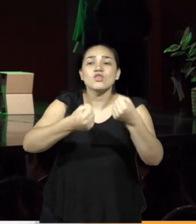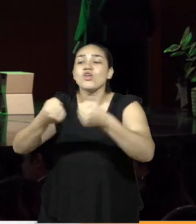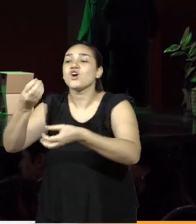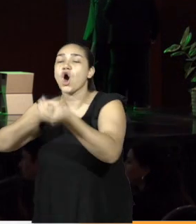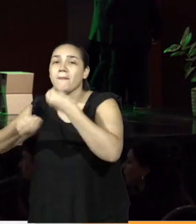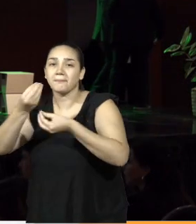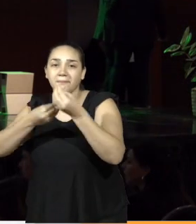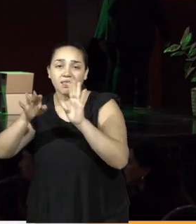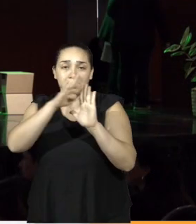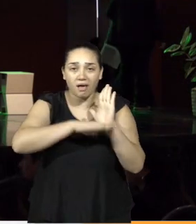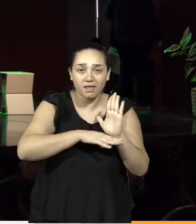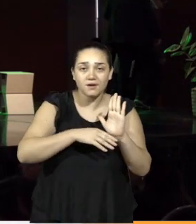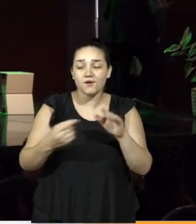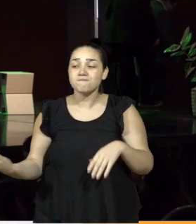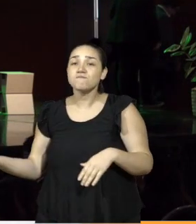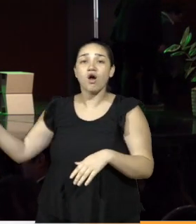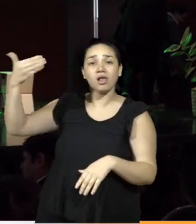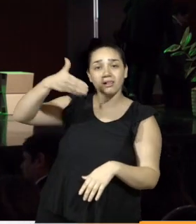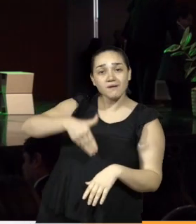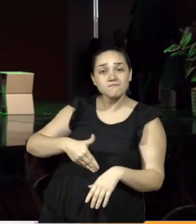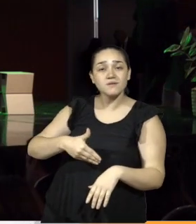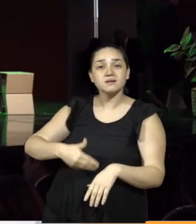y volvemos a las 14 horas.